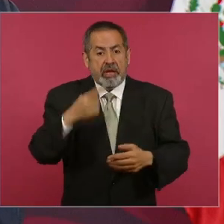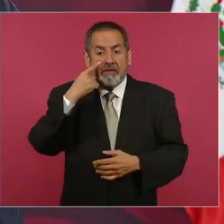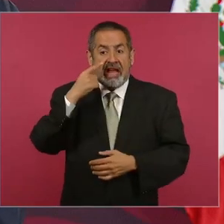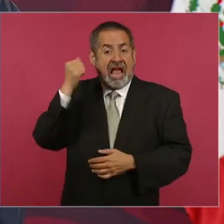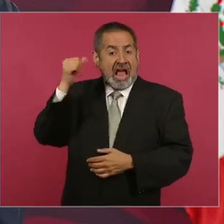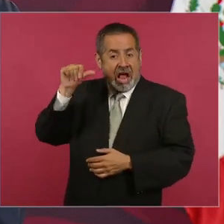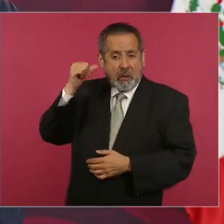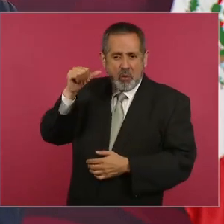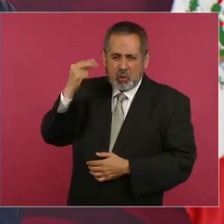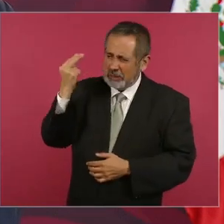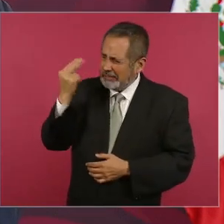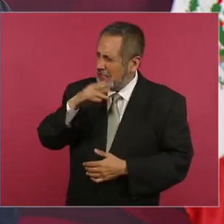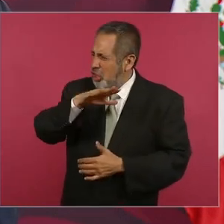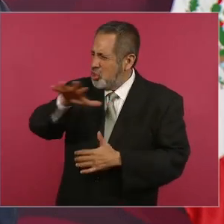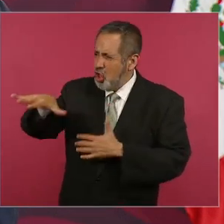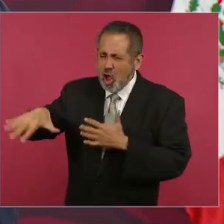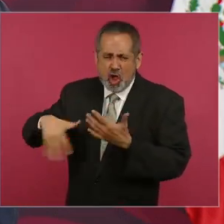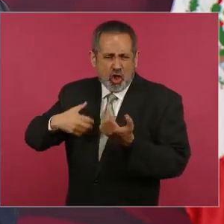requiere de todos,